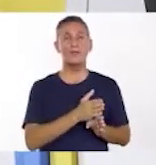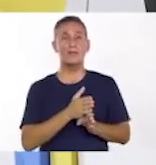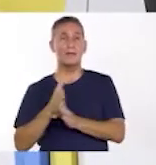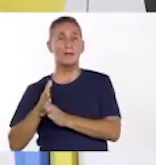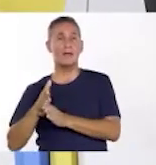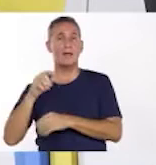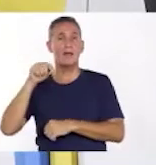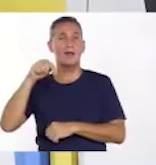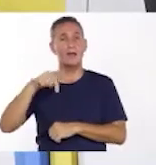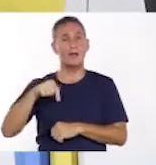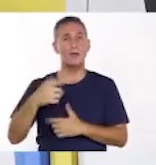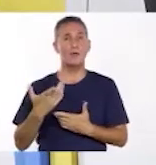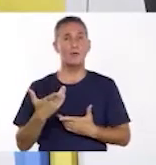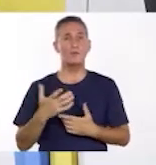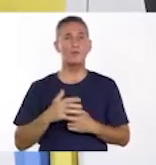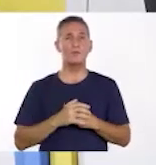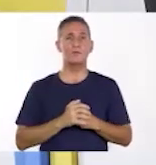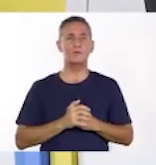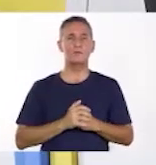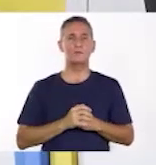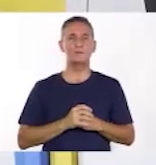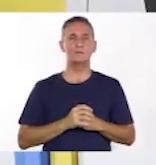entonces ahora al